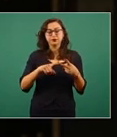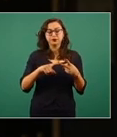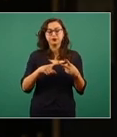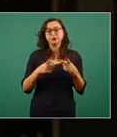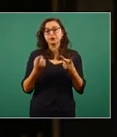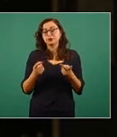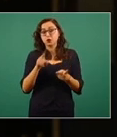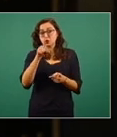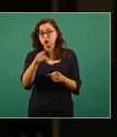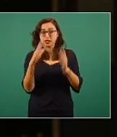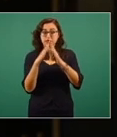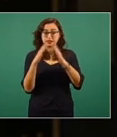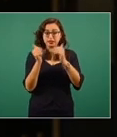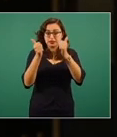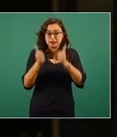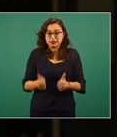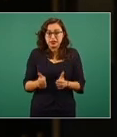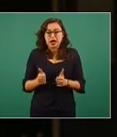que nos involucra a todos.